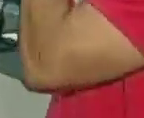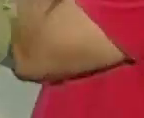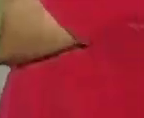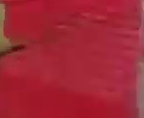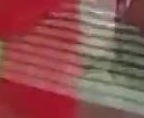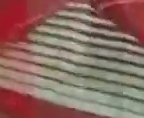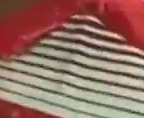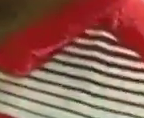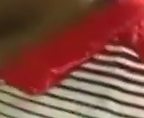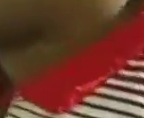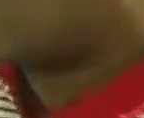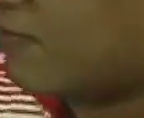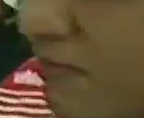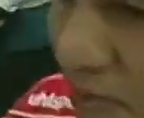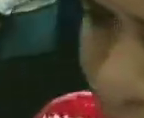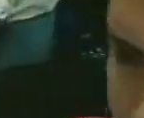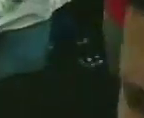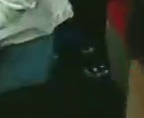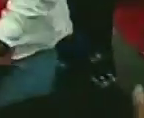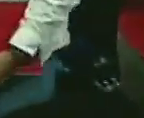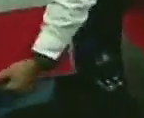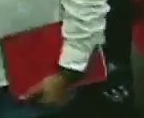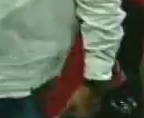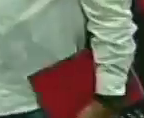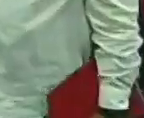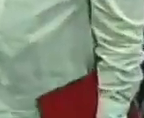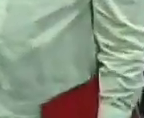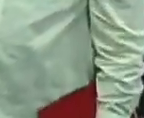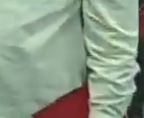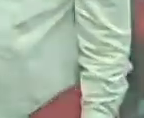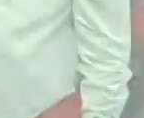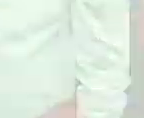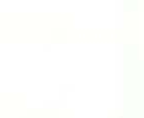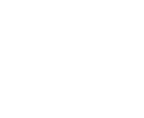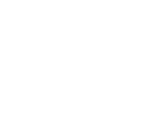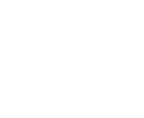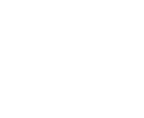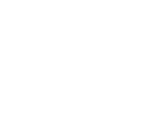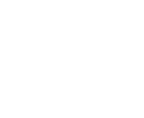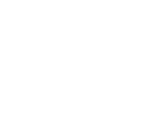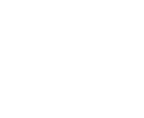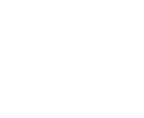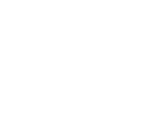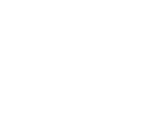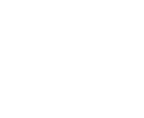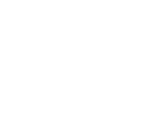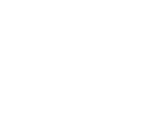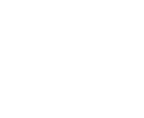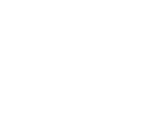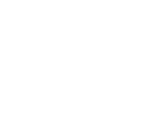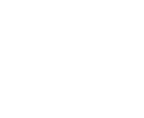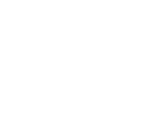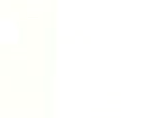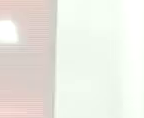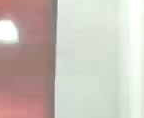así ambiente y como dice alvarado 4 ibaka